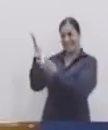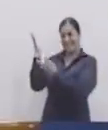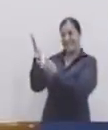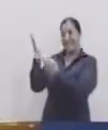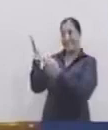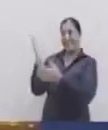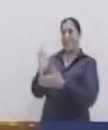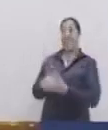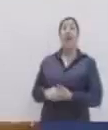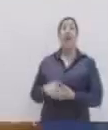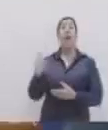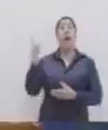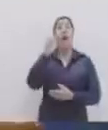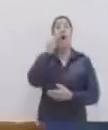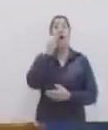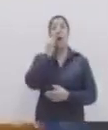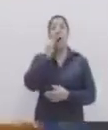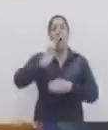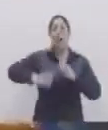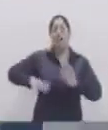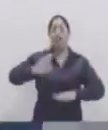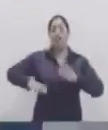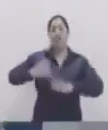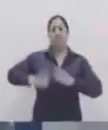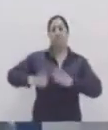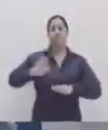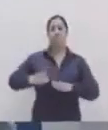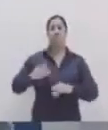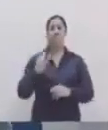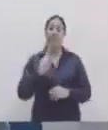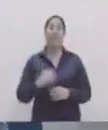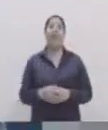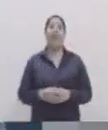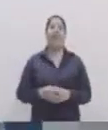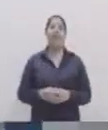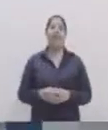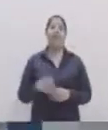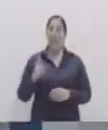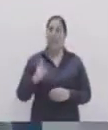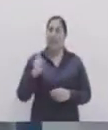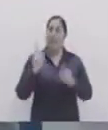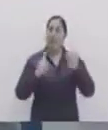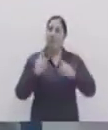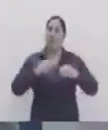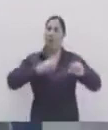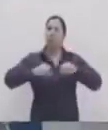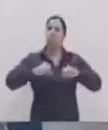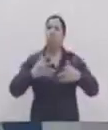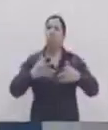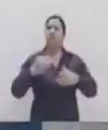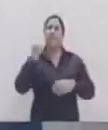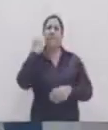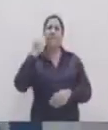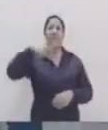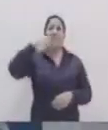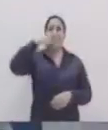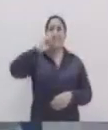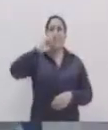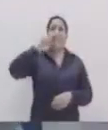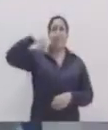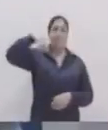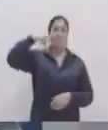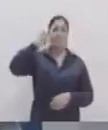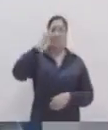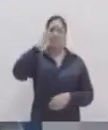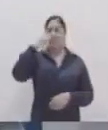El hombre interpreta un instrumento musical. Muy bien. ¿Cuál es la acción en esa oración? Interpreta. Interpreta. Interpreta, yo